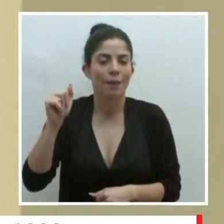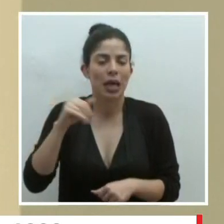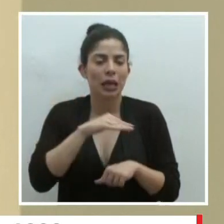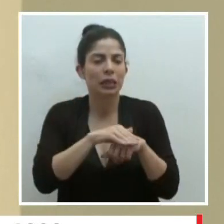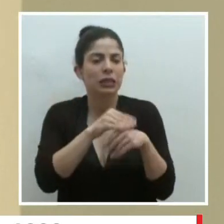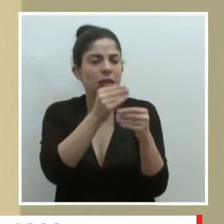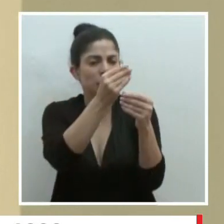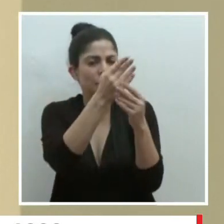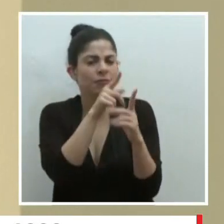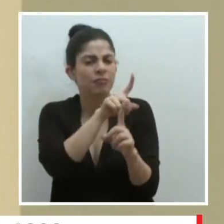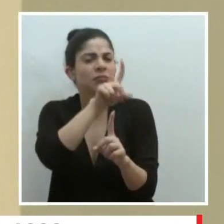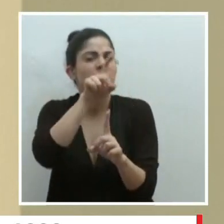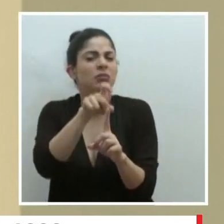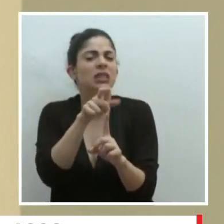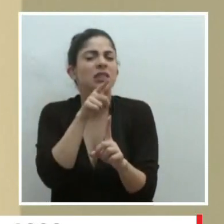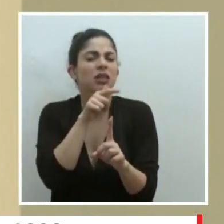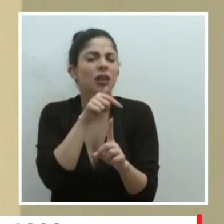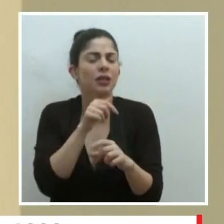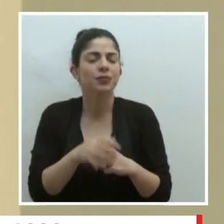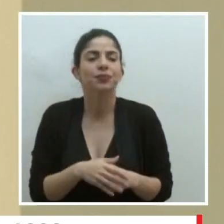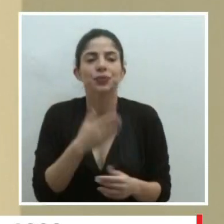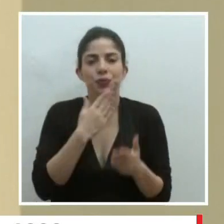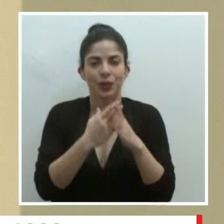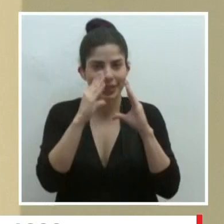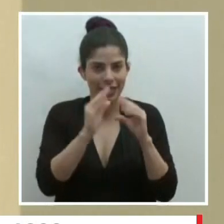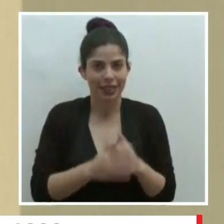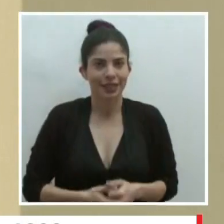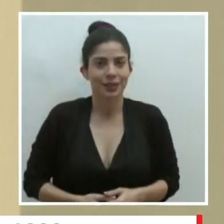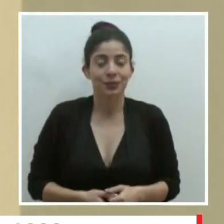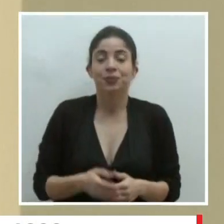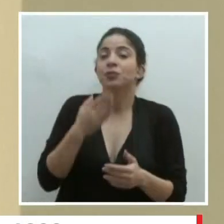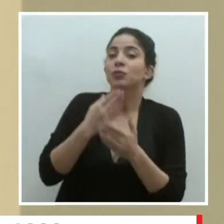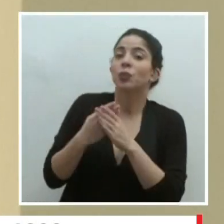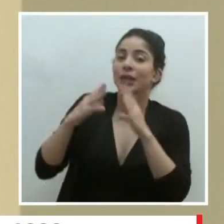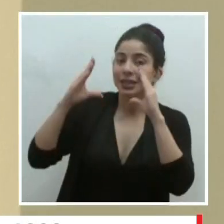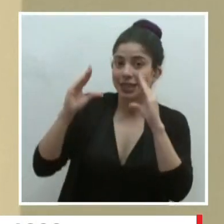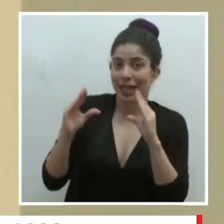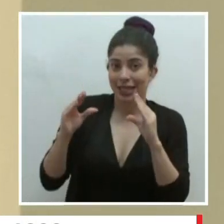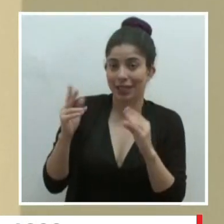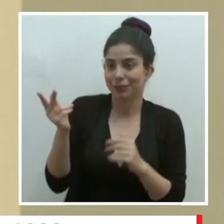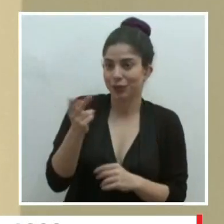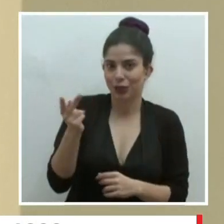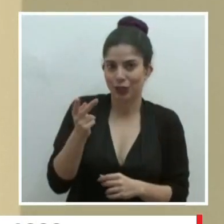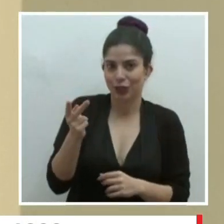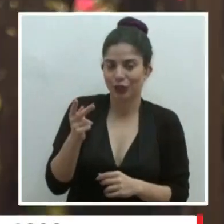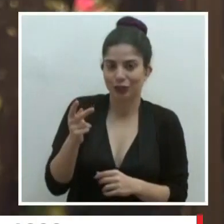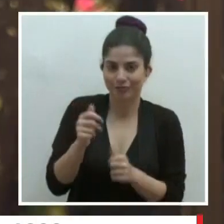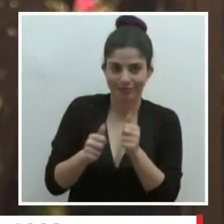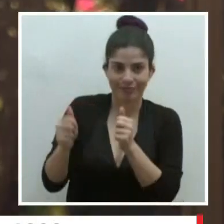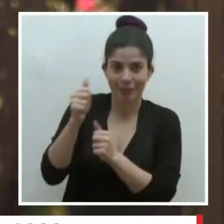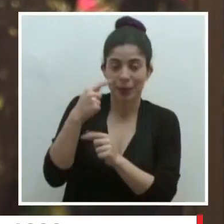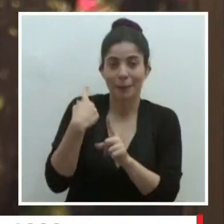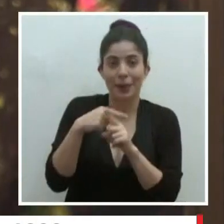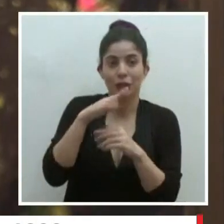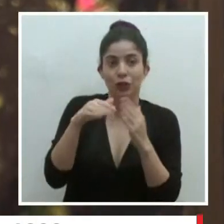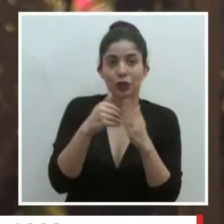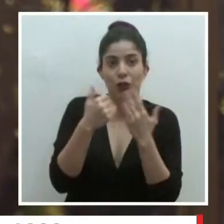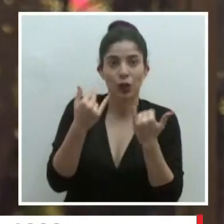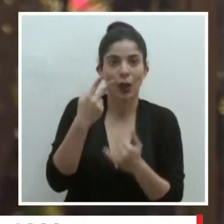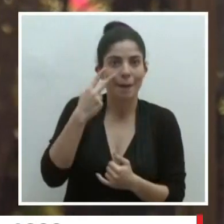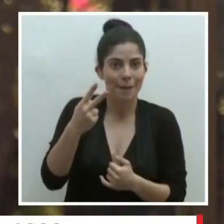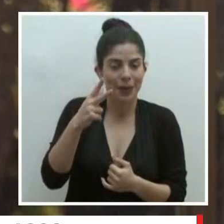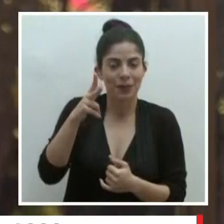a qué jerarca va realizada su consulta. Muy buenas tardes. Buenas tardes a los dos jerarcas y a los que nos están viendo y